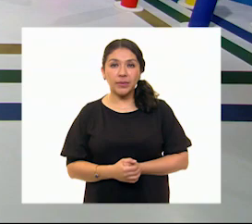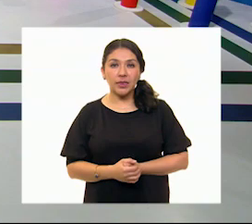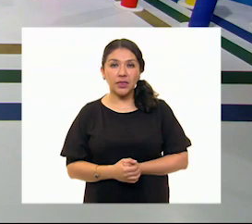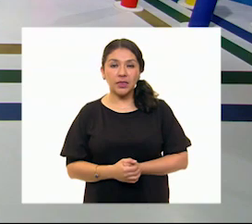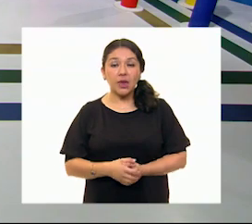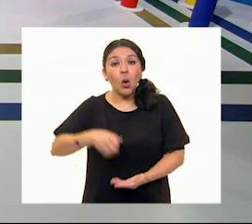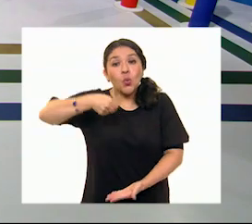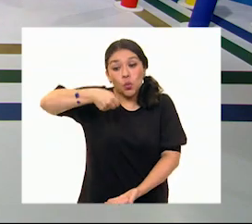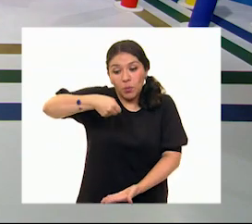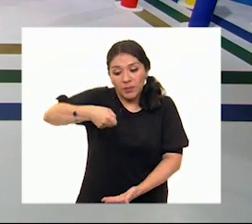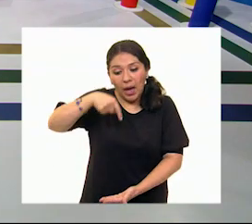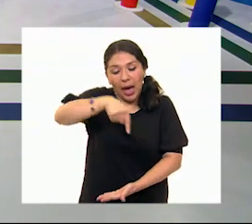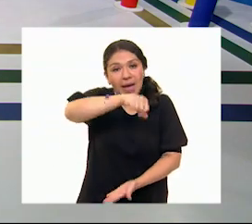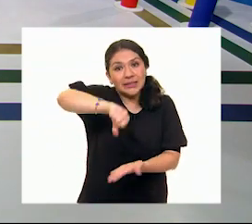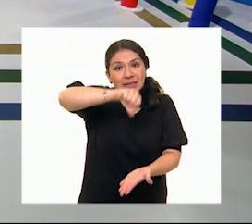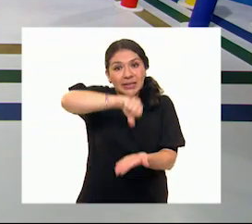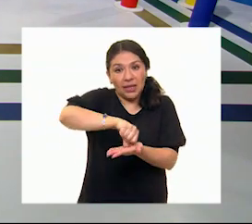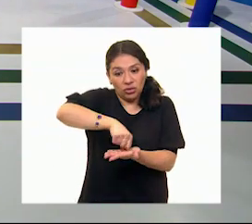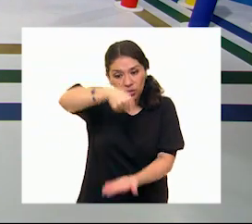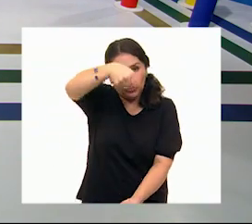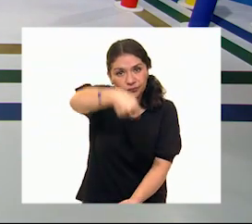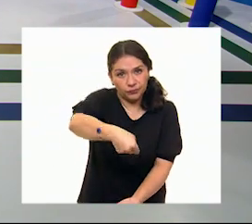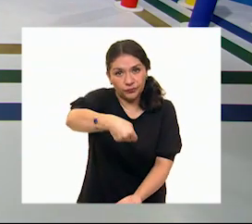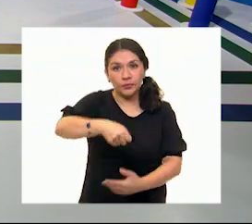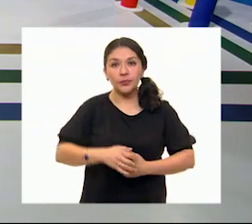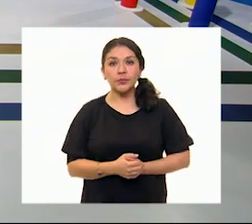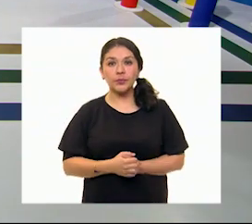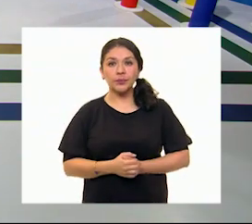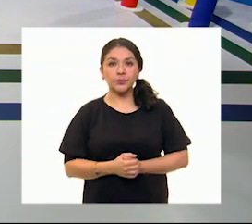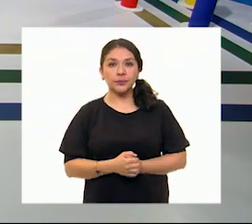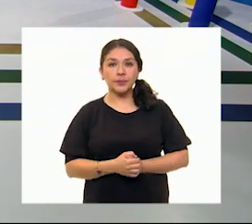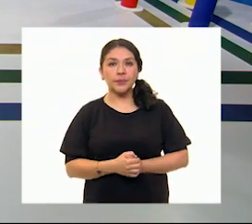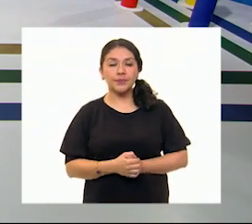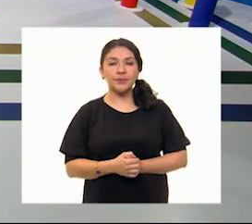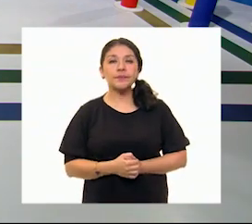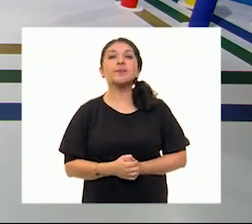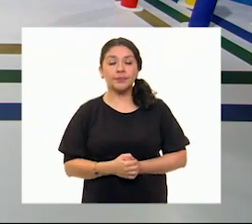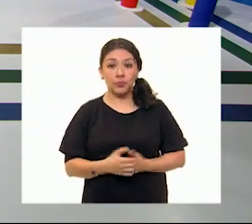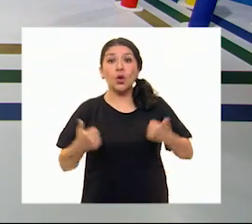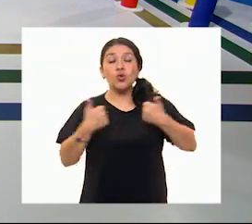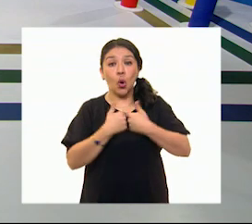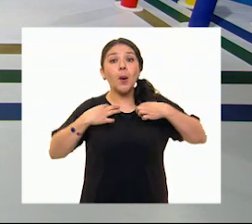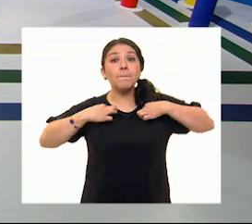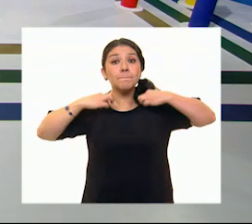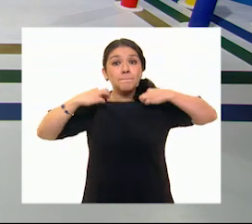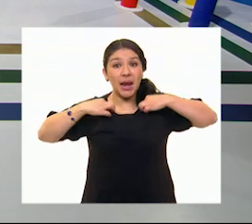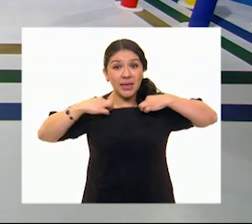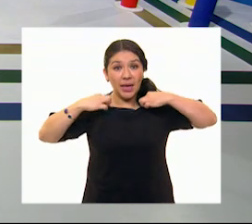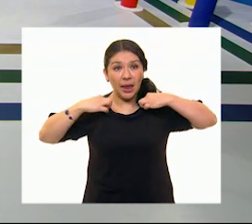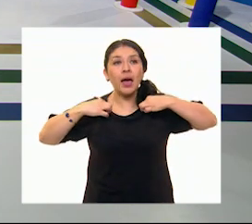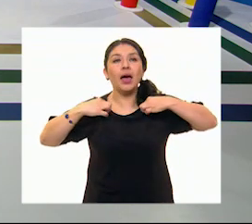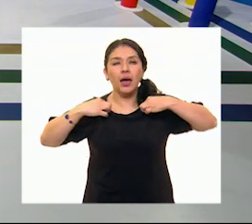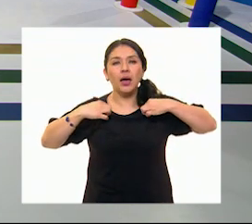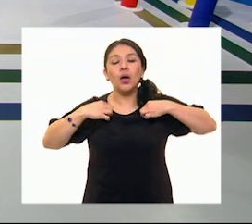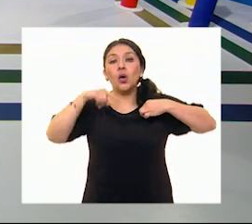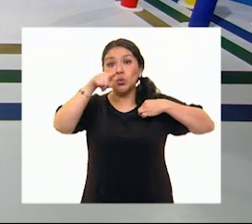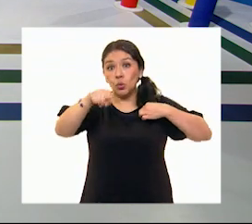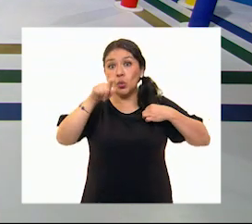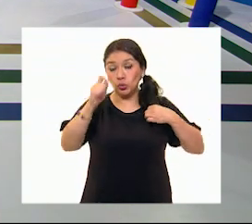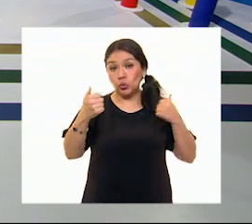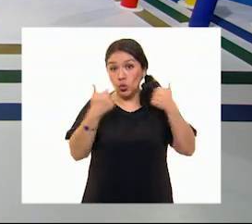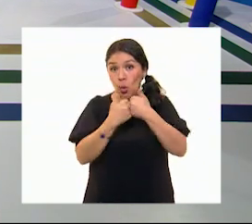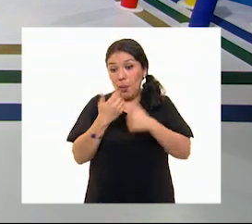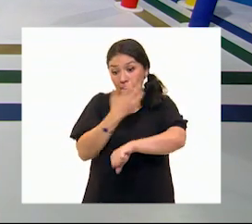en el centro. Ajá. Aquí. Y luego... una playera de manera... Bueno, si estás de manera